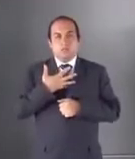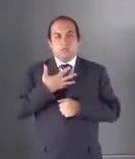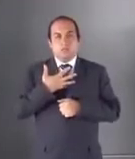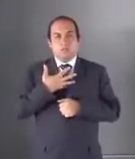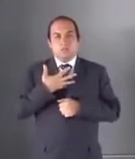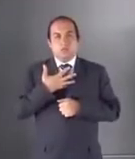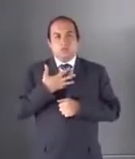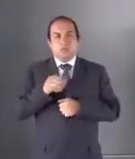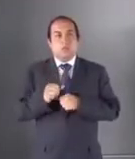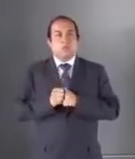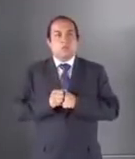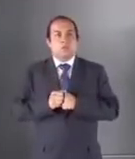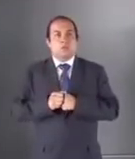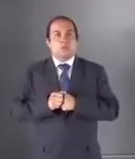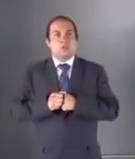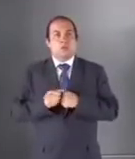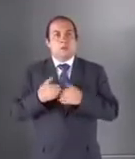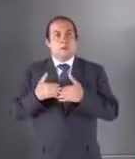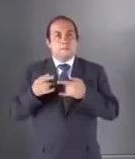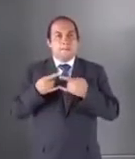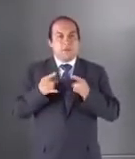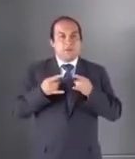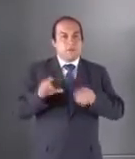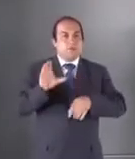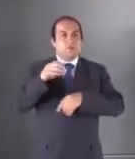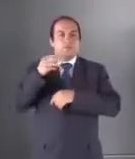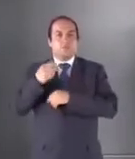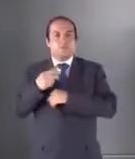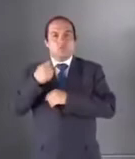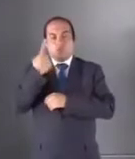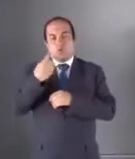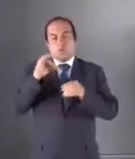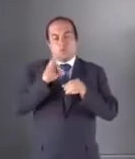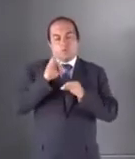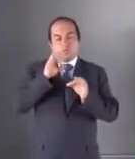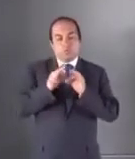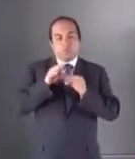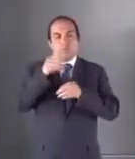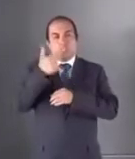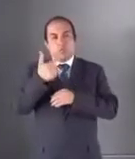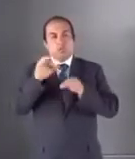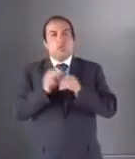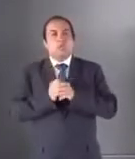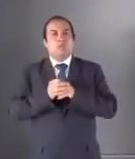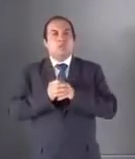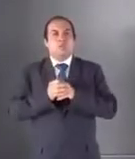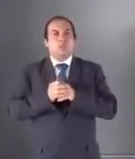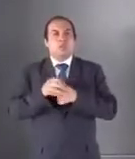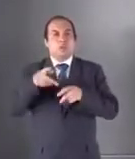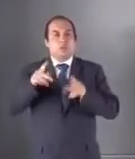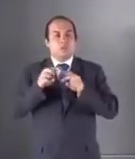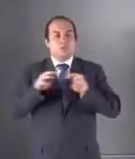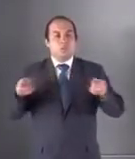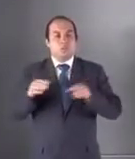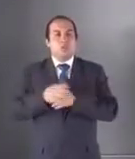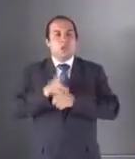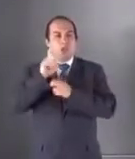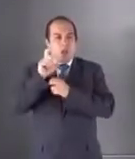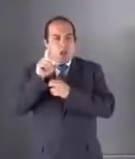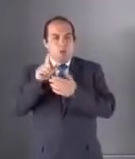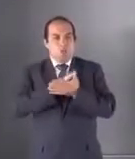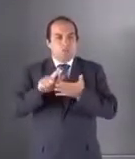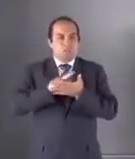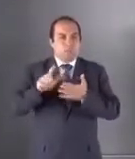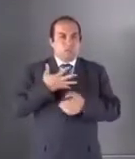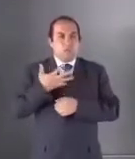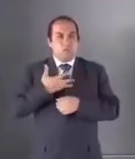3 kilómetros, desvíos de agua tratada 1.7 kilómetros, desvíos de agua potable, 3 cruces importantes con colectores de hasta